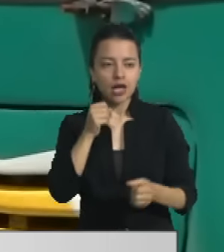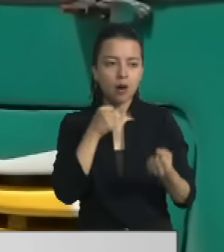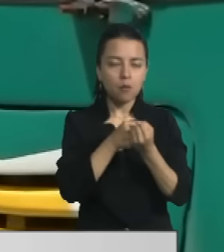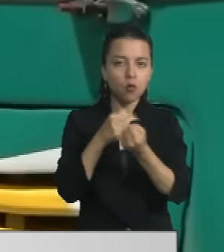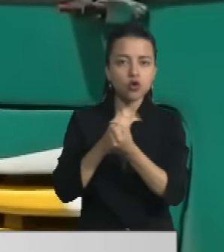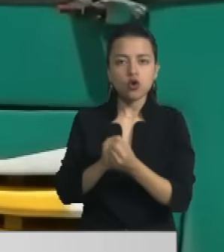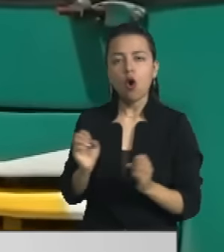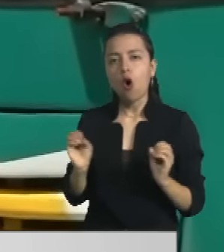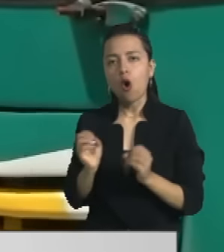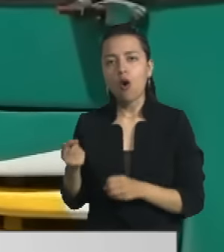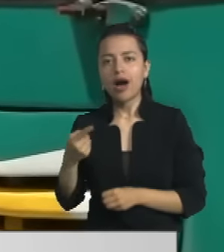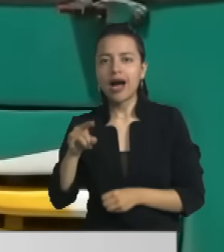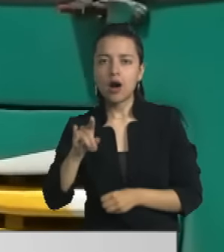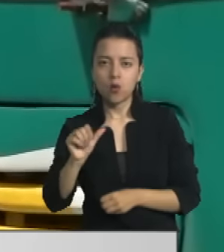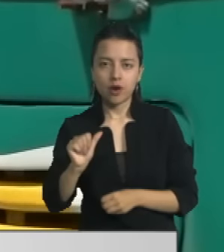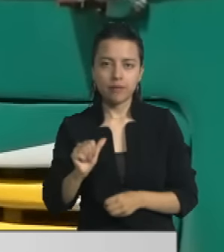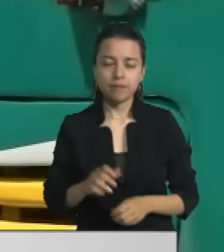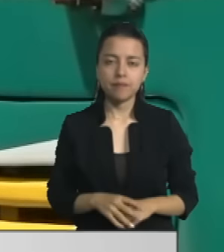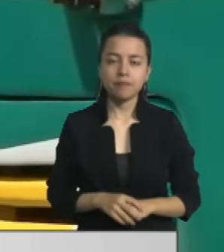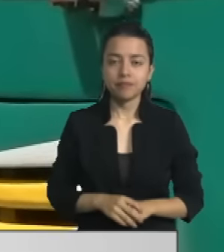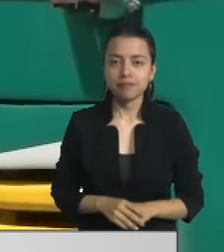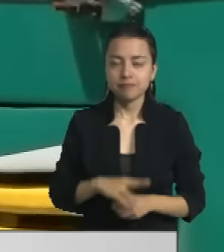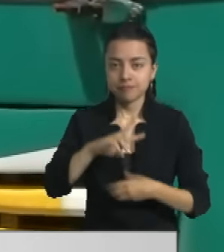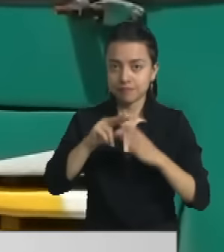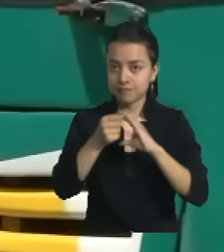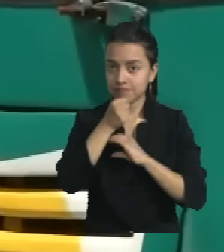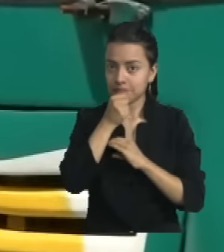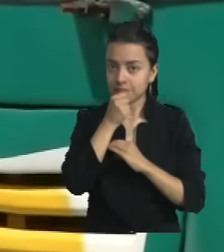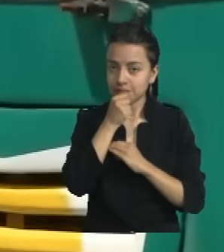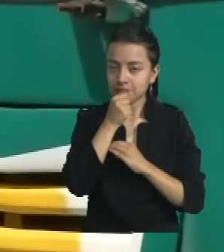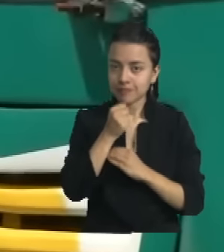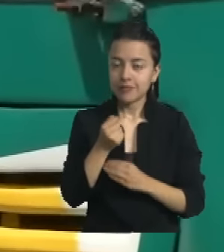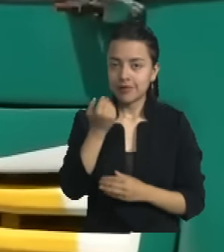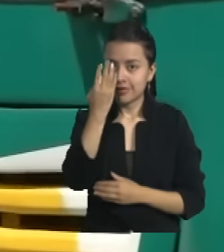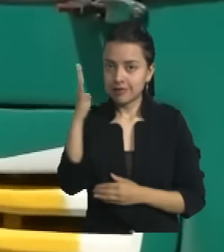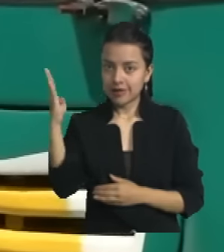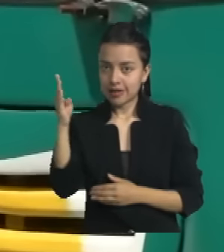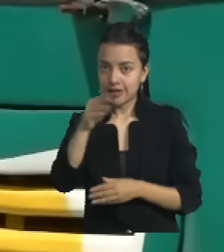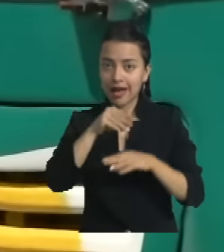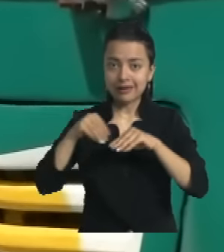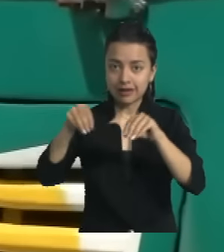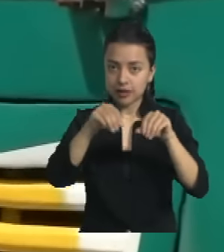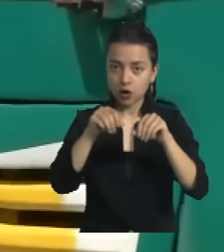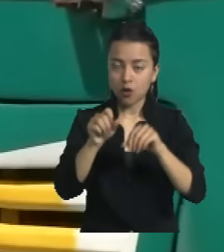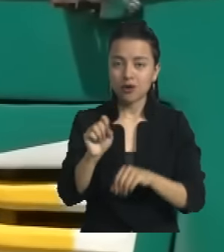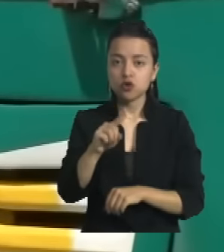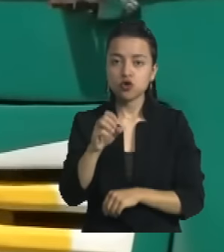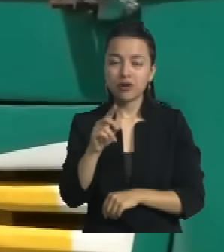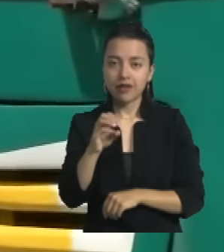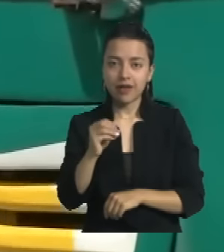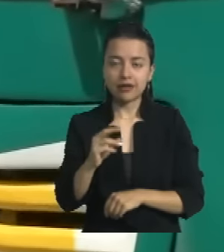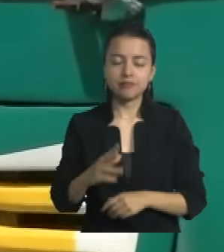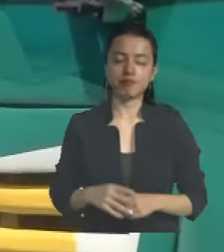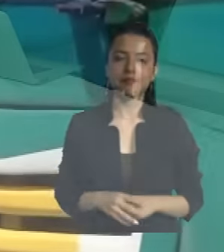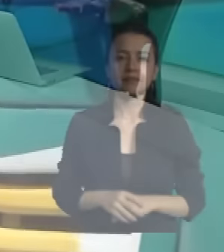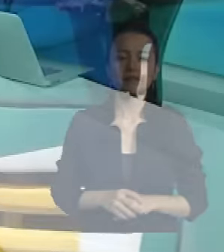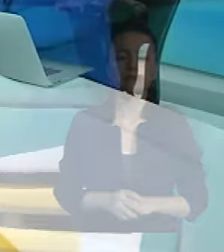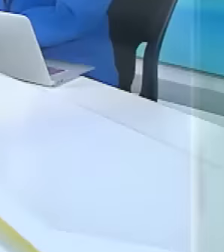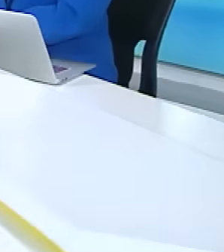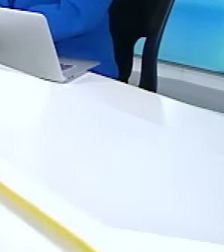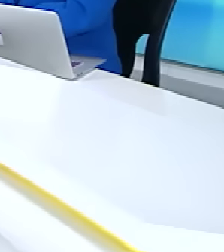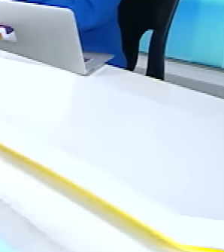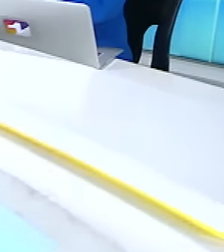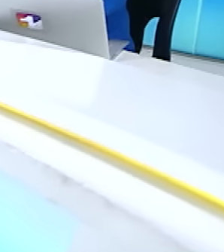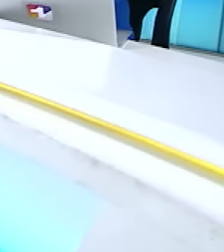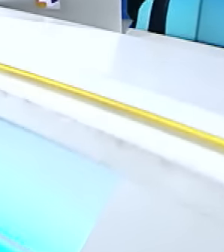gaula de esta institución noticias desde soledad Atlántico con Jorge Castro noticentro 1 cmi